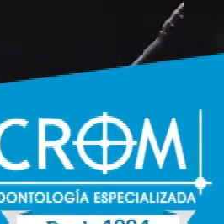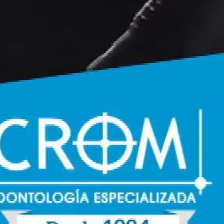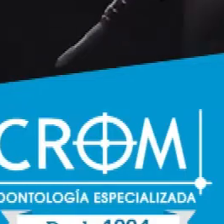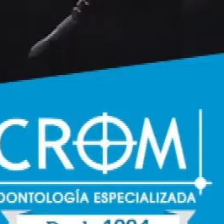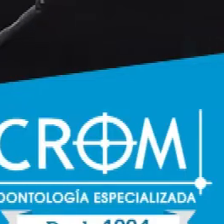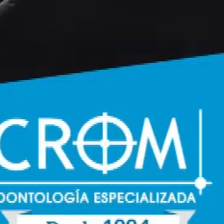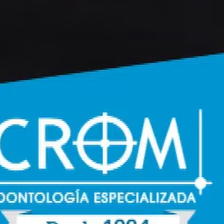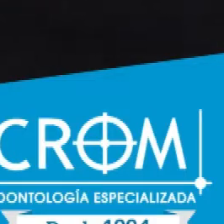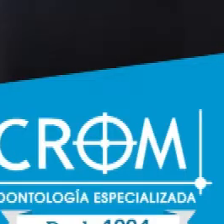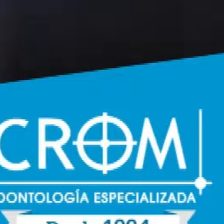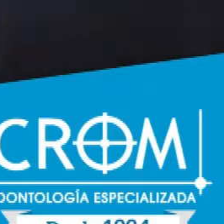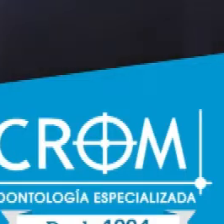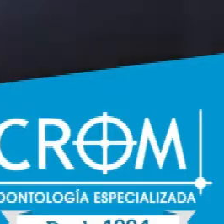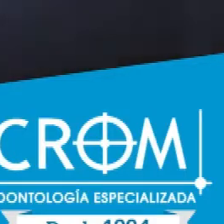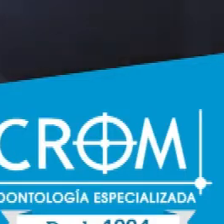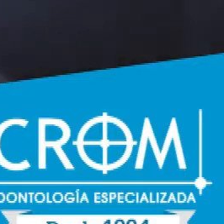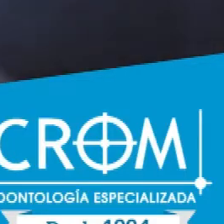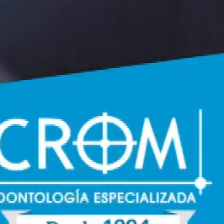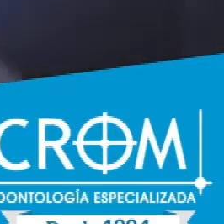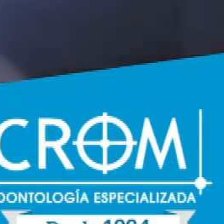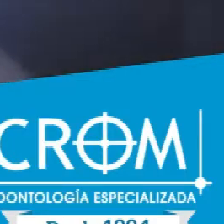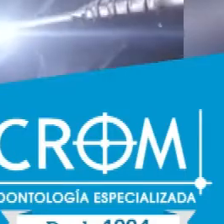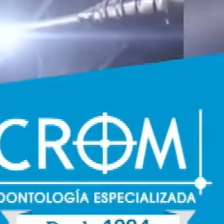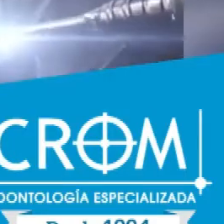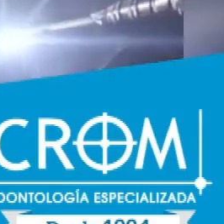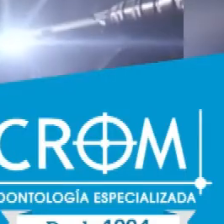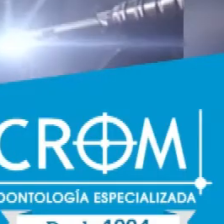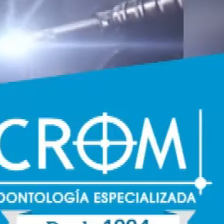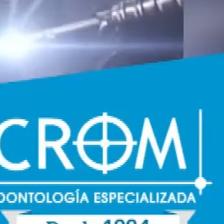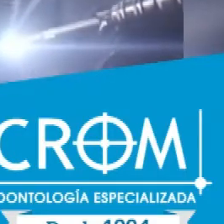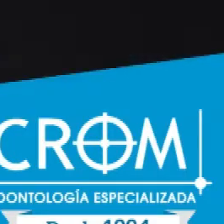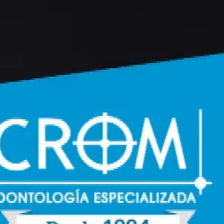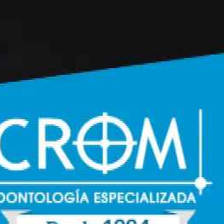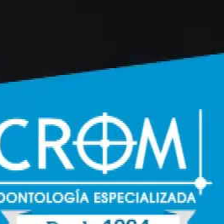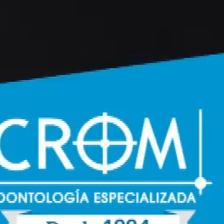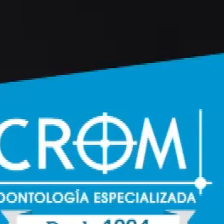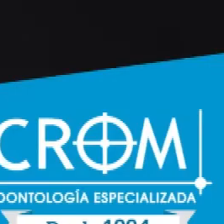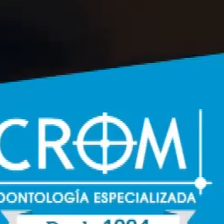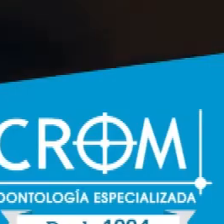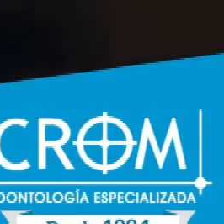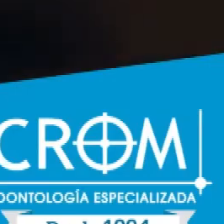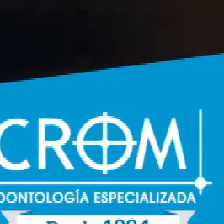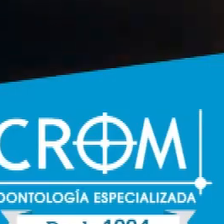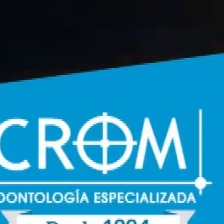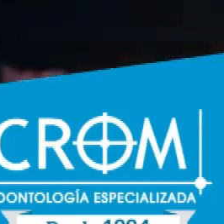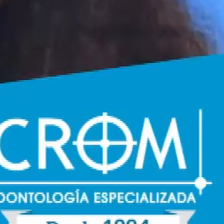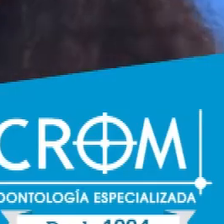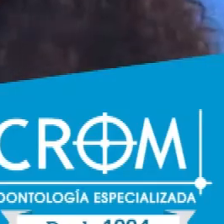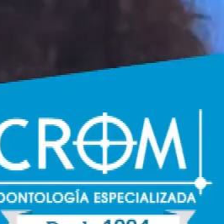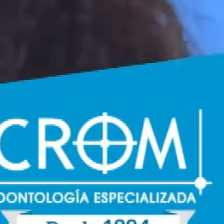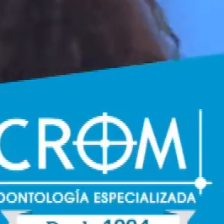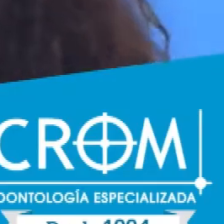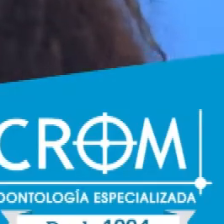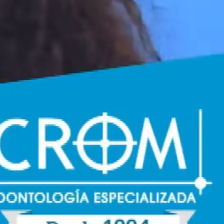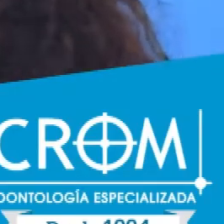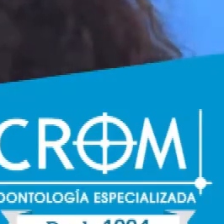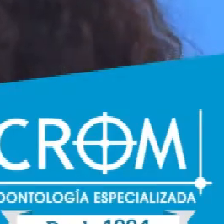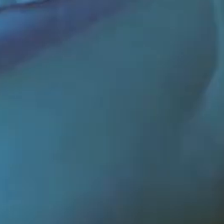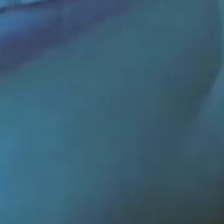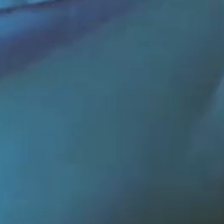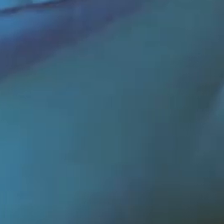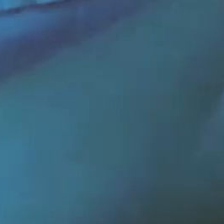Invisalign, ortodoncia invisible, resultados muy visibles, únicos certificados en Santander. Luce tu sonrisa, no tus brackets.